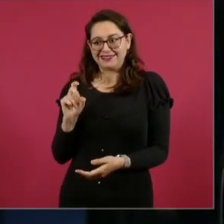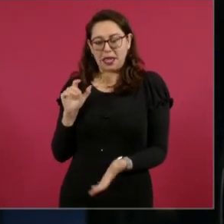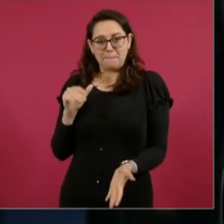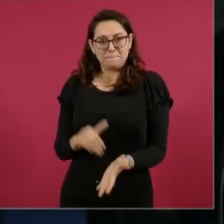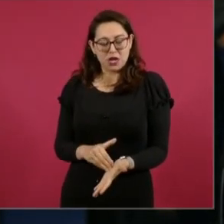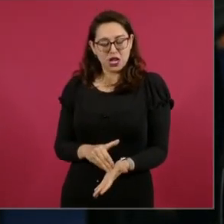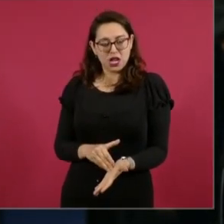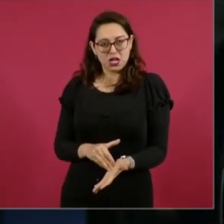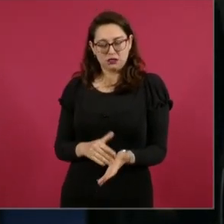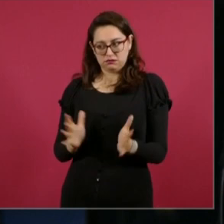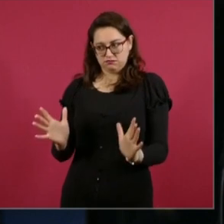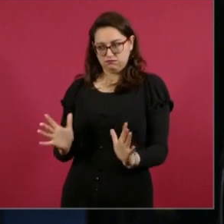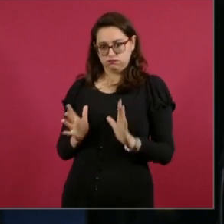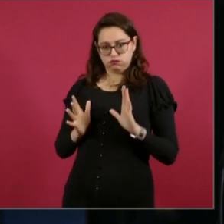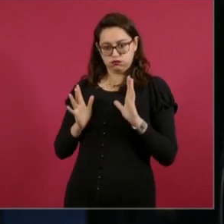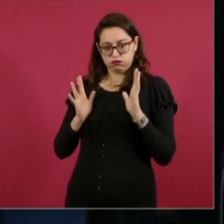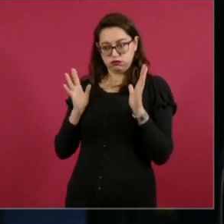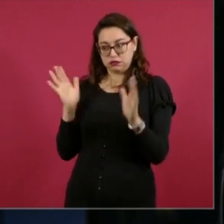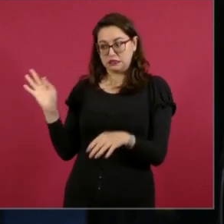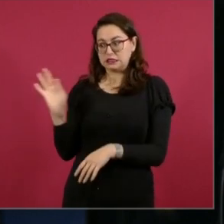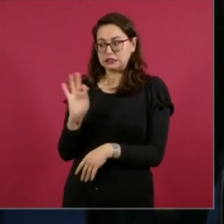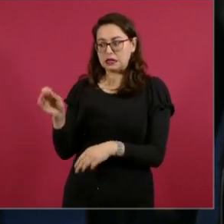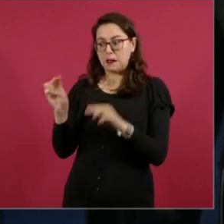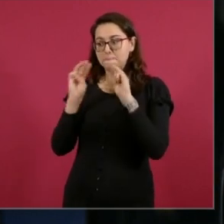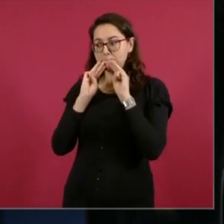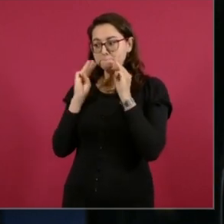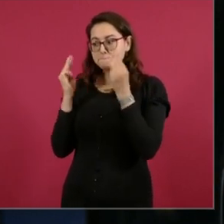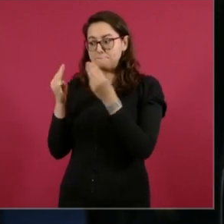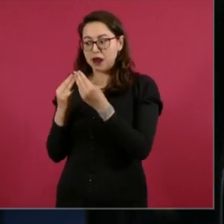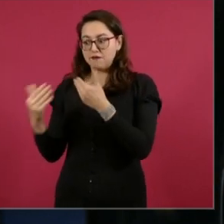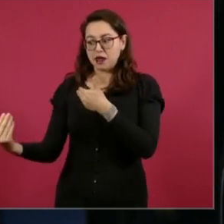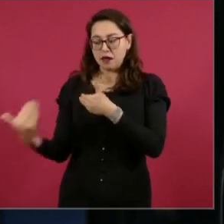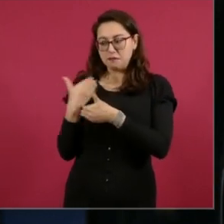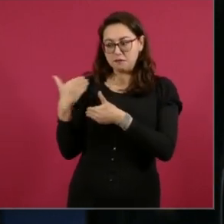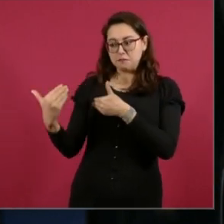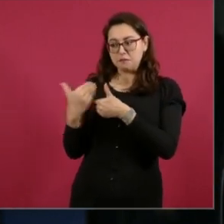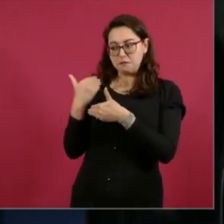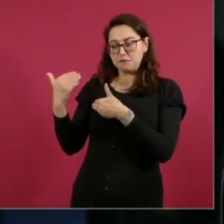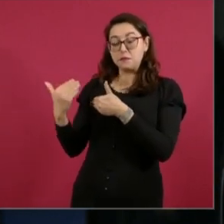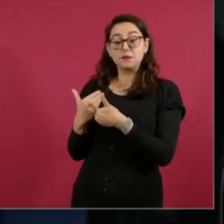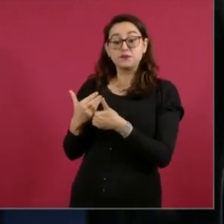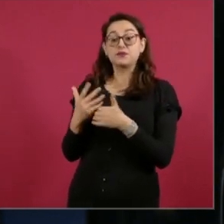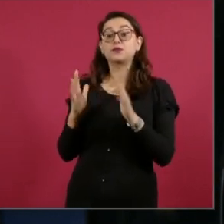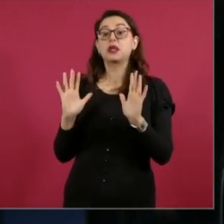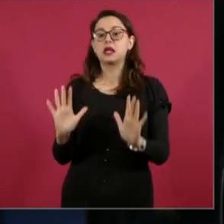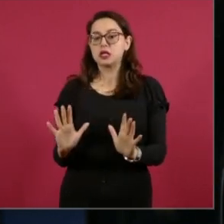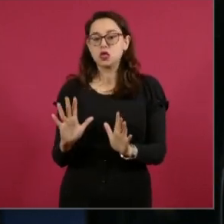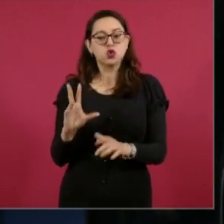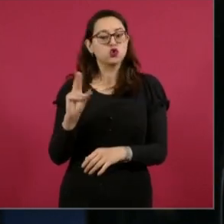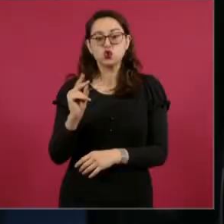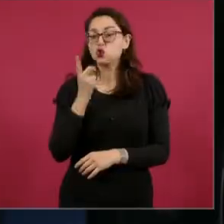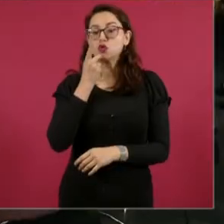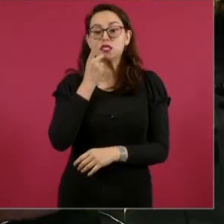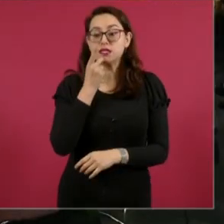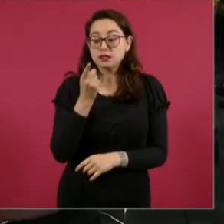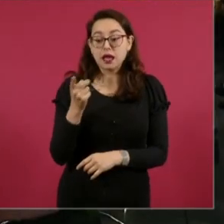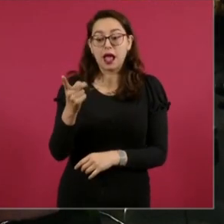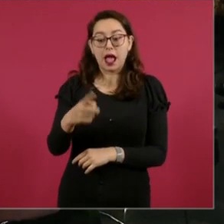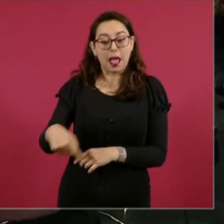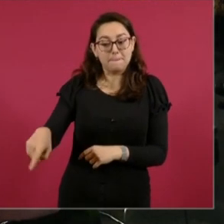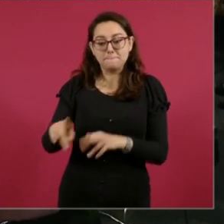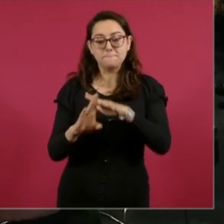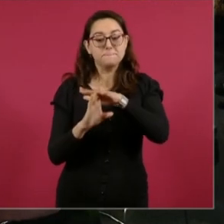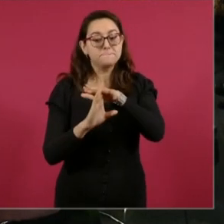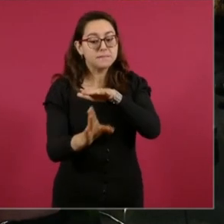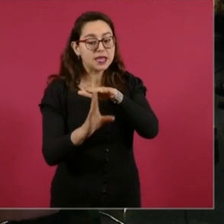vulnerables a la probable infiltración del crimen organizado. No se han atrevido a decir que las personas que están solicitando refugio sean integrantes del crimen